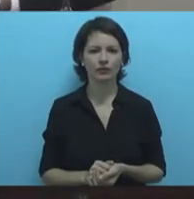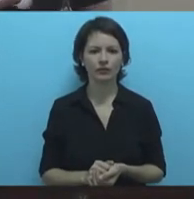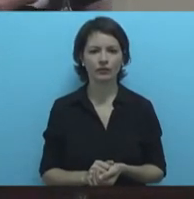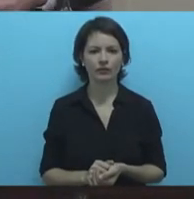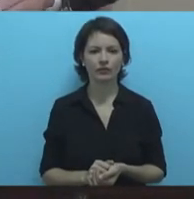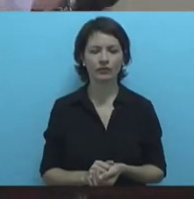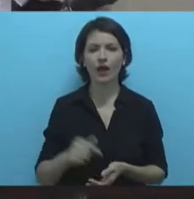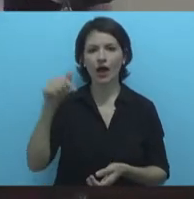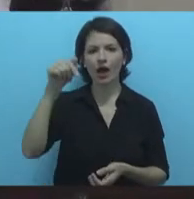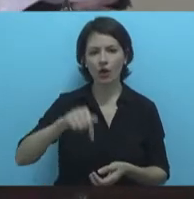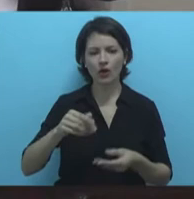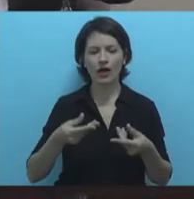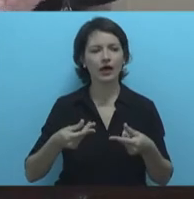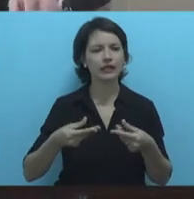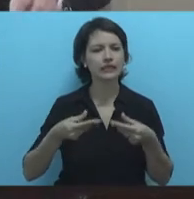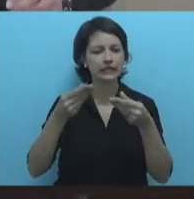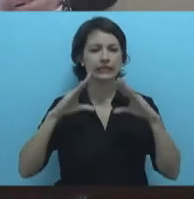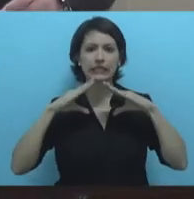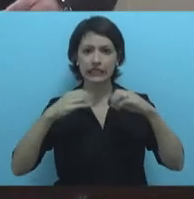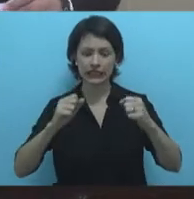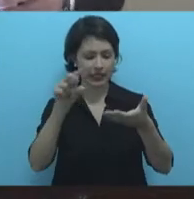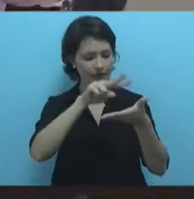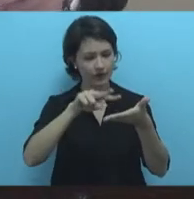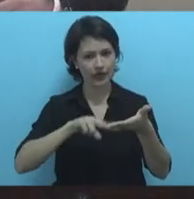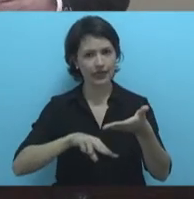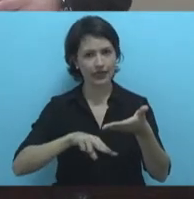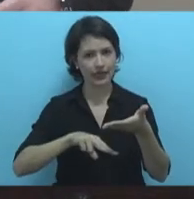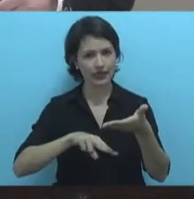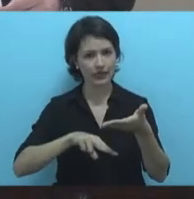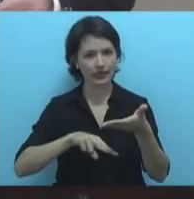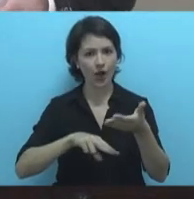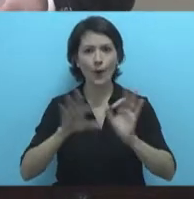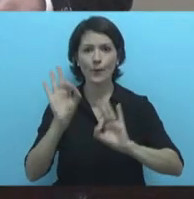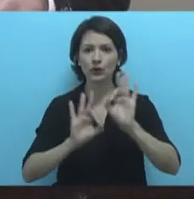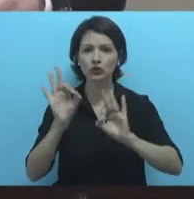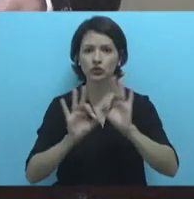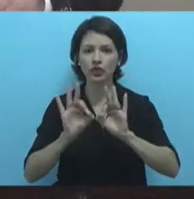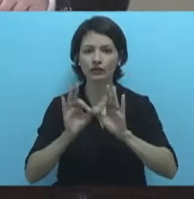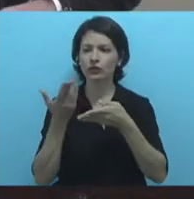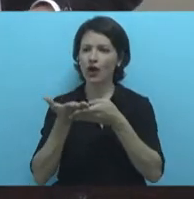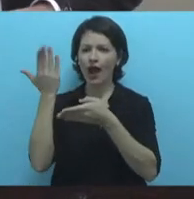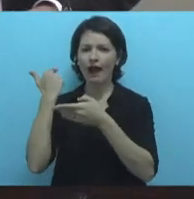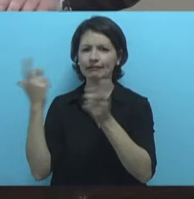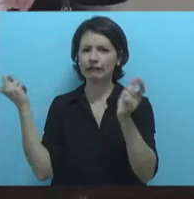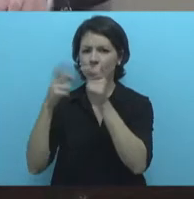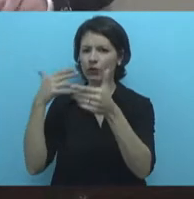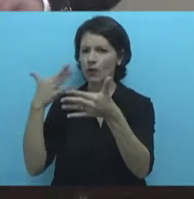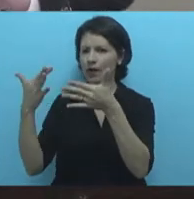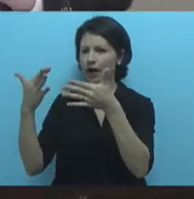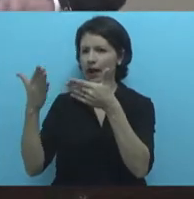vamos a dar ingreso por secretaria a los proyectos acordados en la reunión de labor parlamentaria